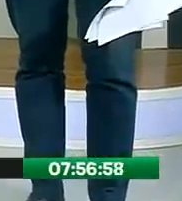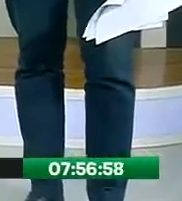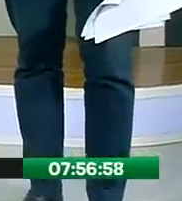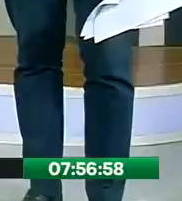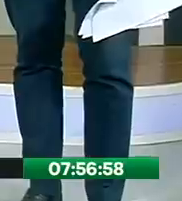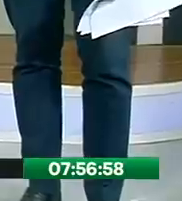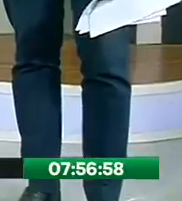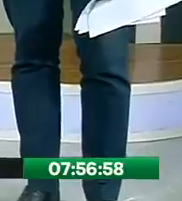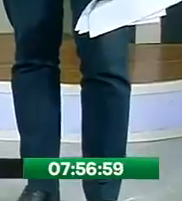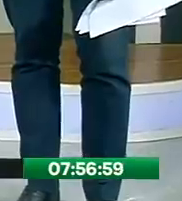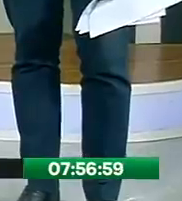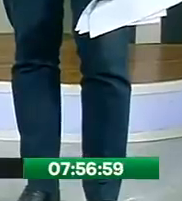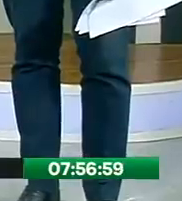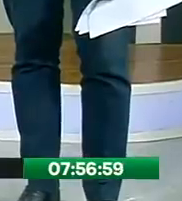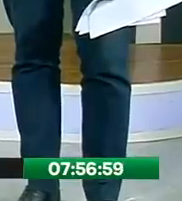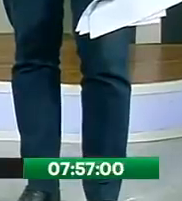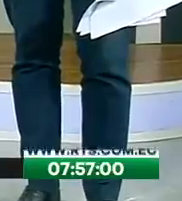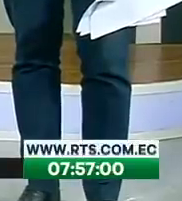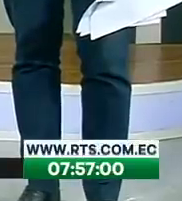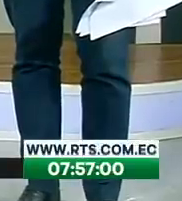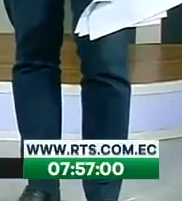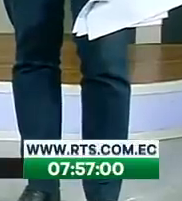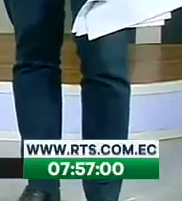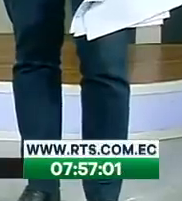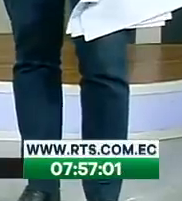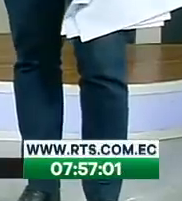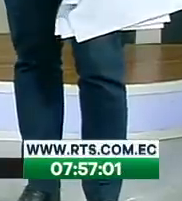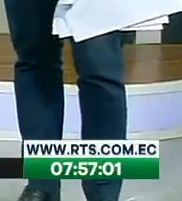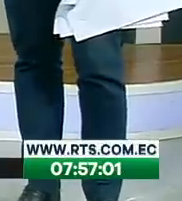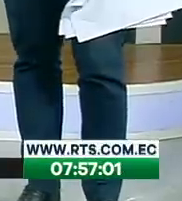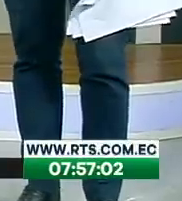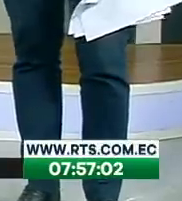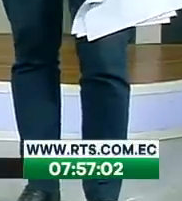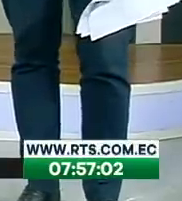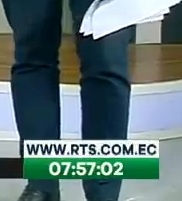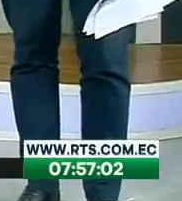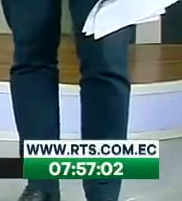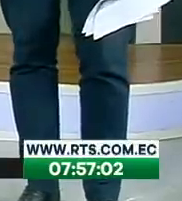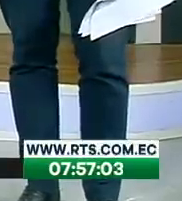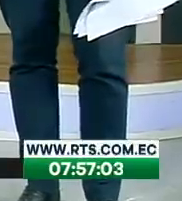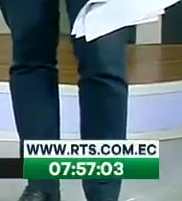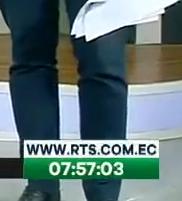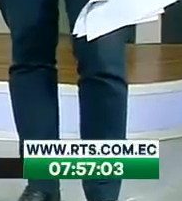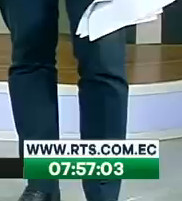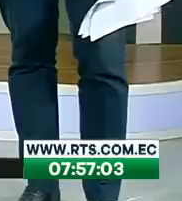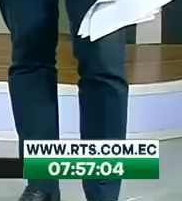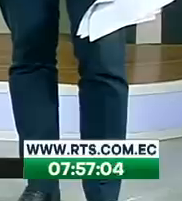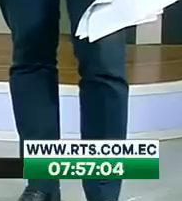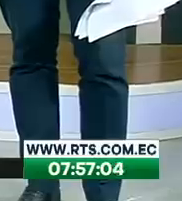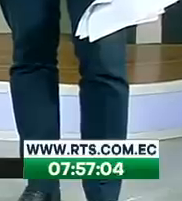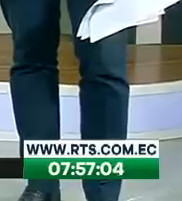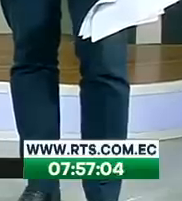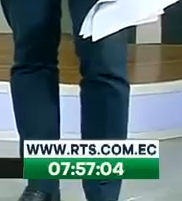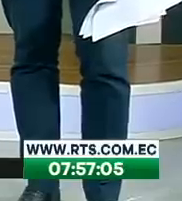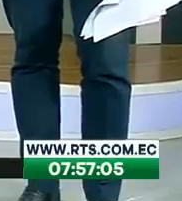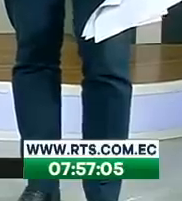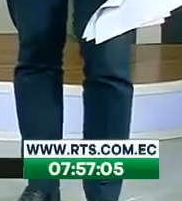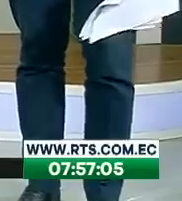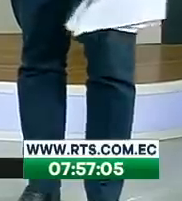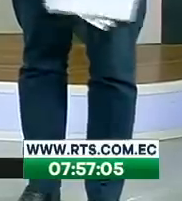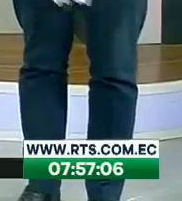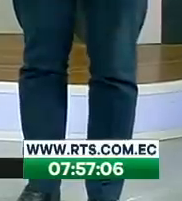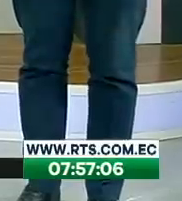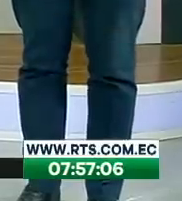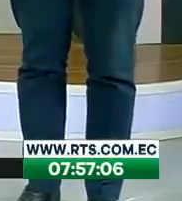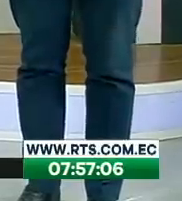poder enseñarles tanto las denuncias, digo, de una manera cibernética, a las redes sociales también nos pueden hacer llegar y los números